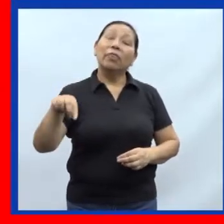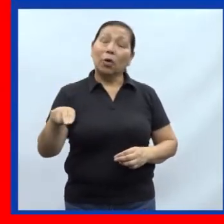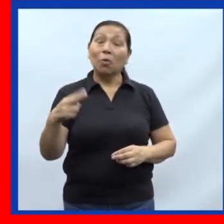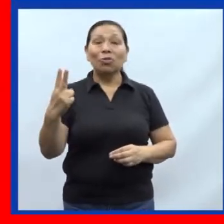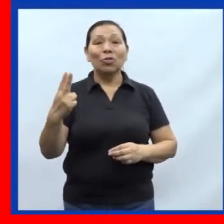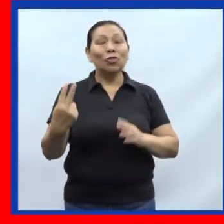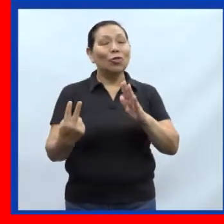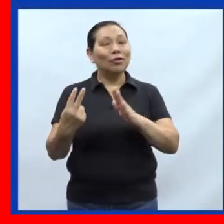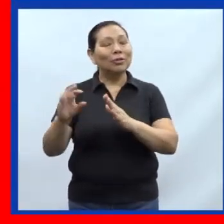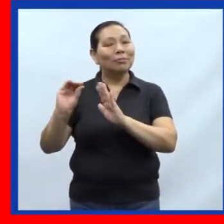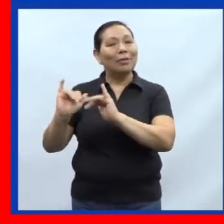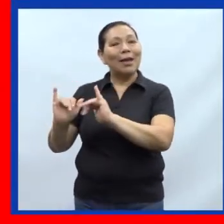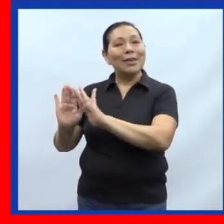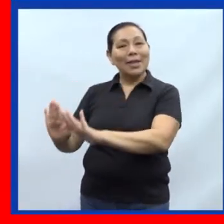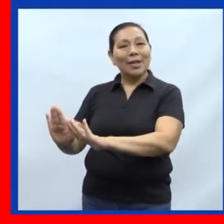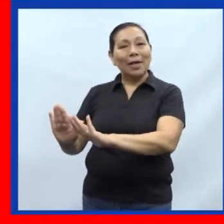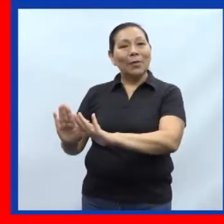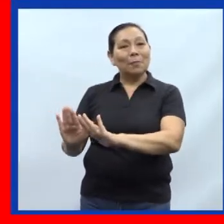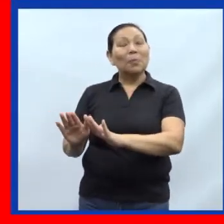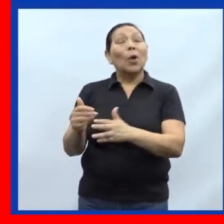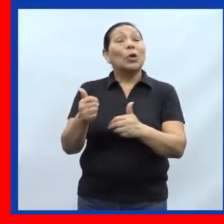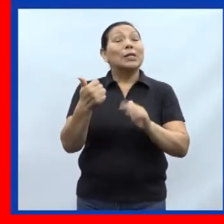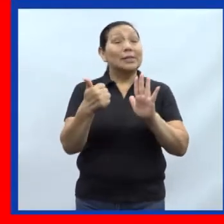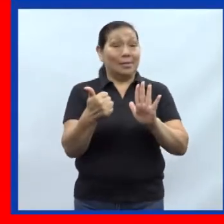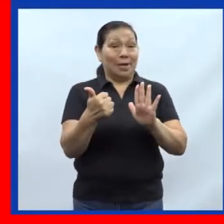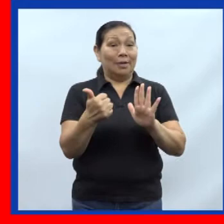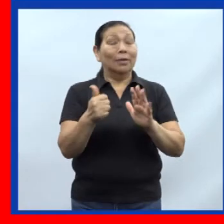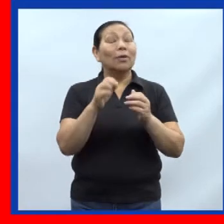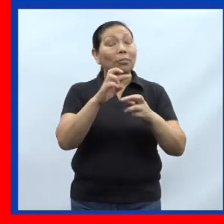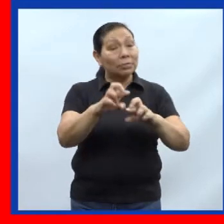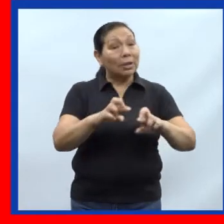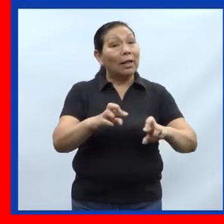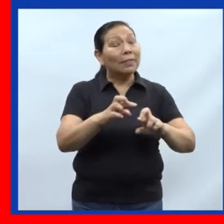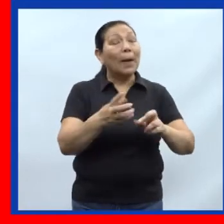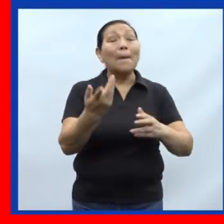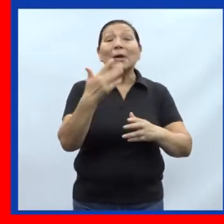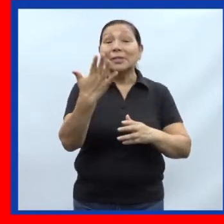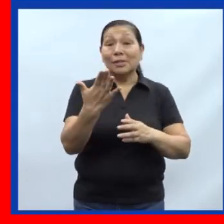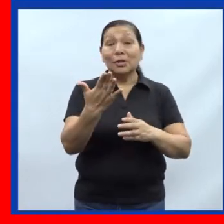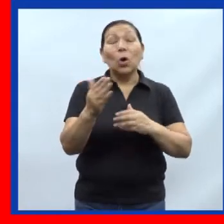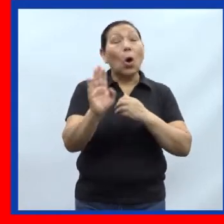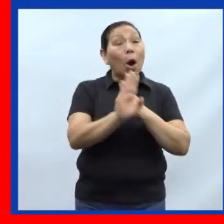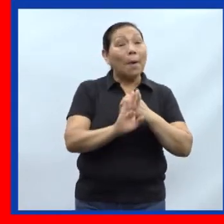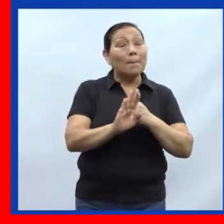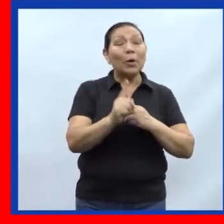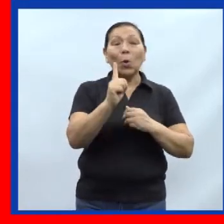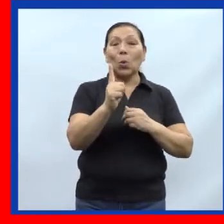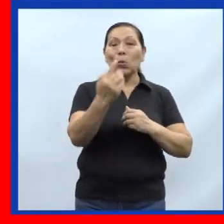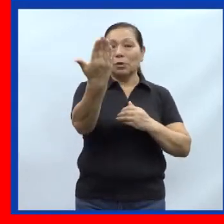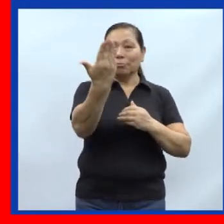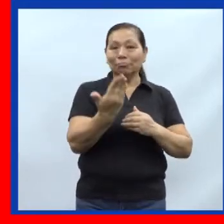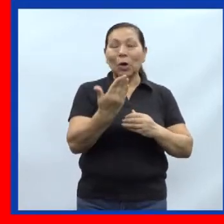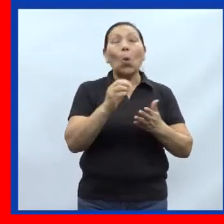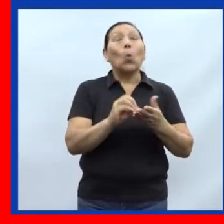voto 12 procesos, de los cuales 6 fueron habeas data, 5 amparos y un proceso de cumplimiento. Las